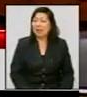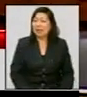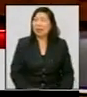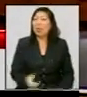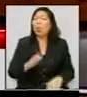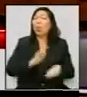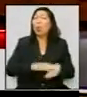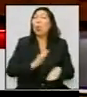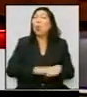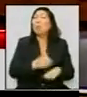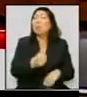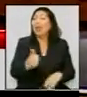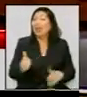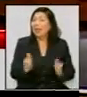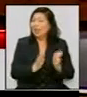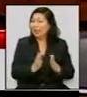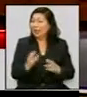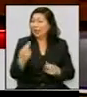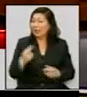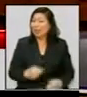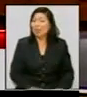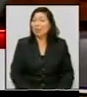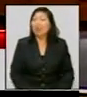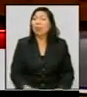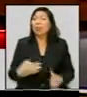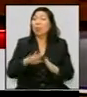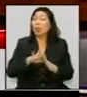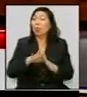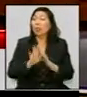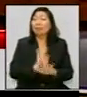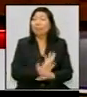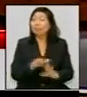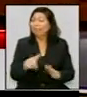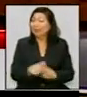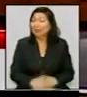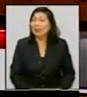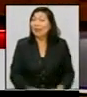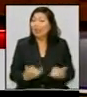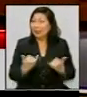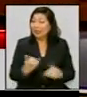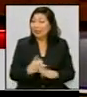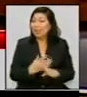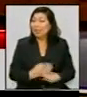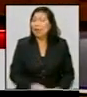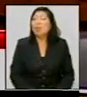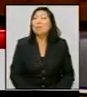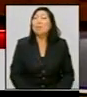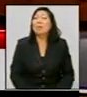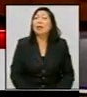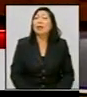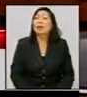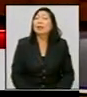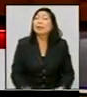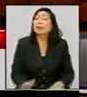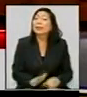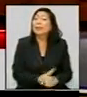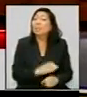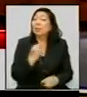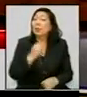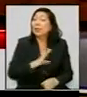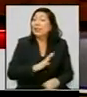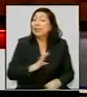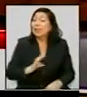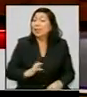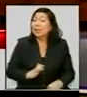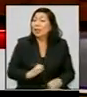son culpables. Organización criminal, adentro todos. Bueno, ese tipo de avasallamiento de los poderes del